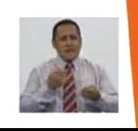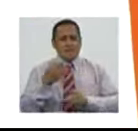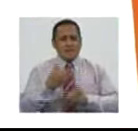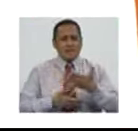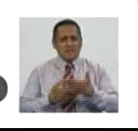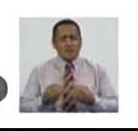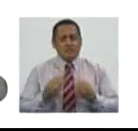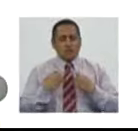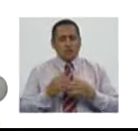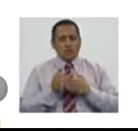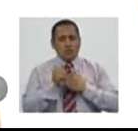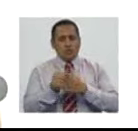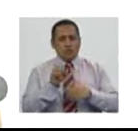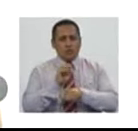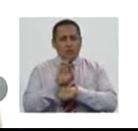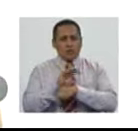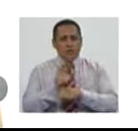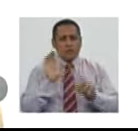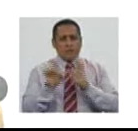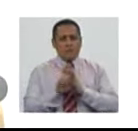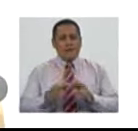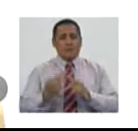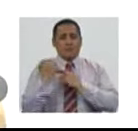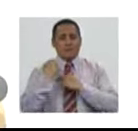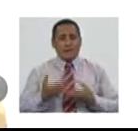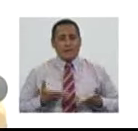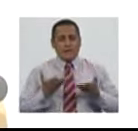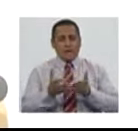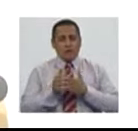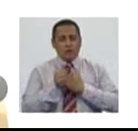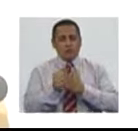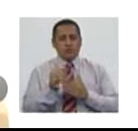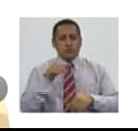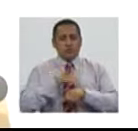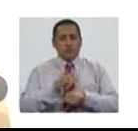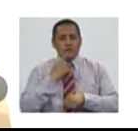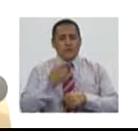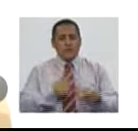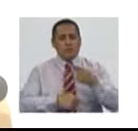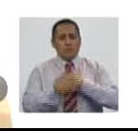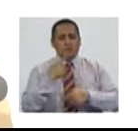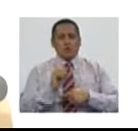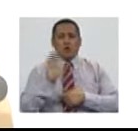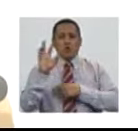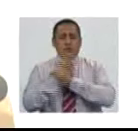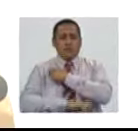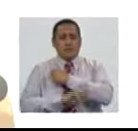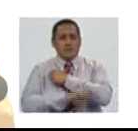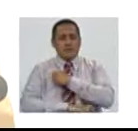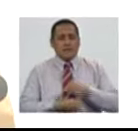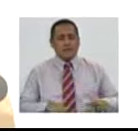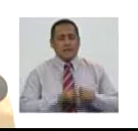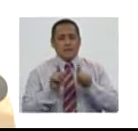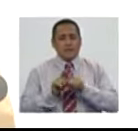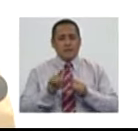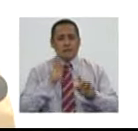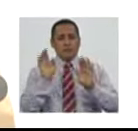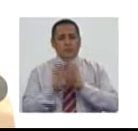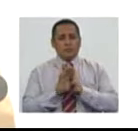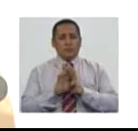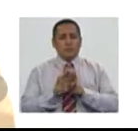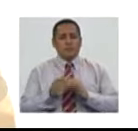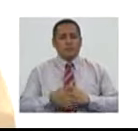trámites deben hacer y nosotros los orientamos que la entidad encargada y que también brinda orientación al respecto de relaciones exteriores no incluso